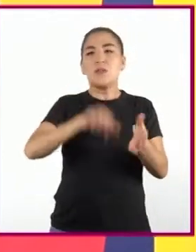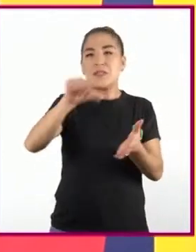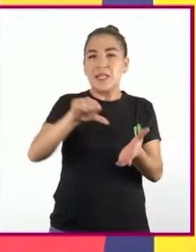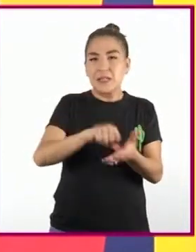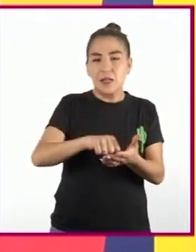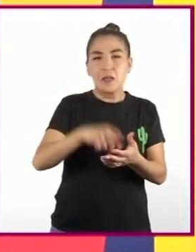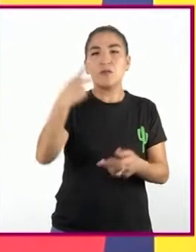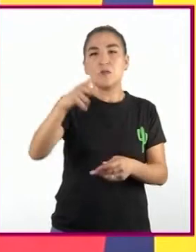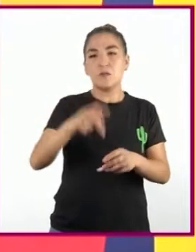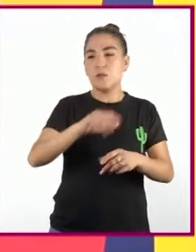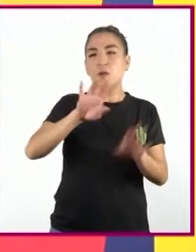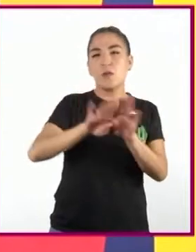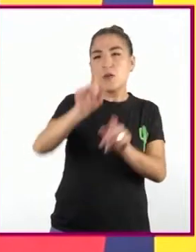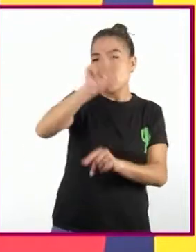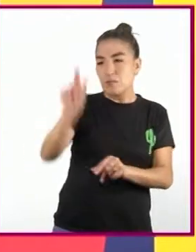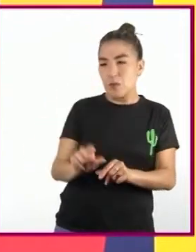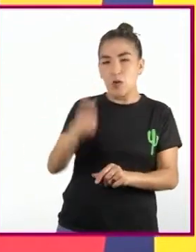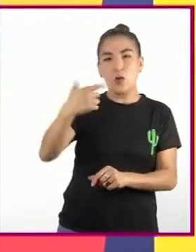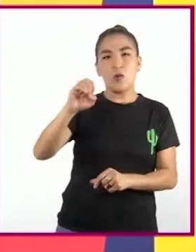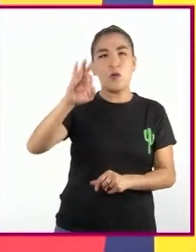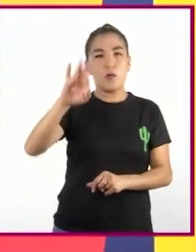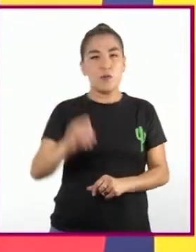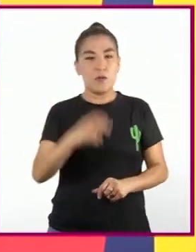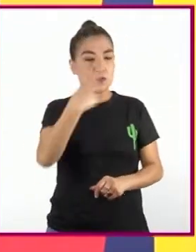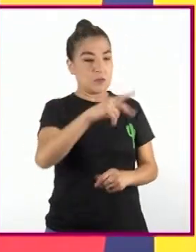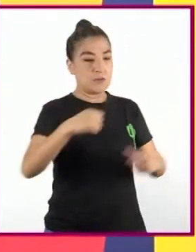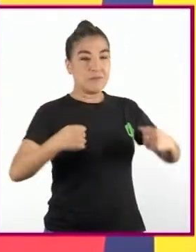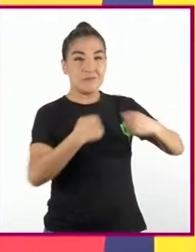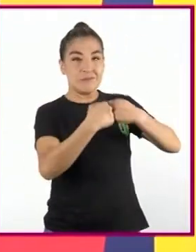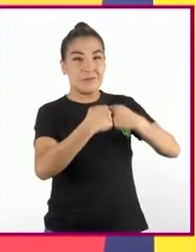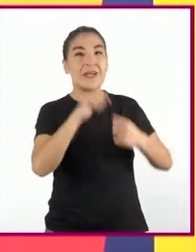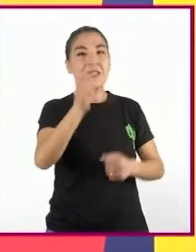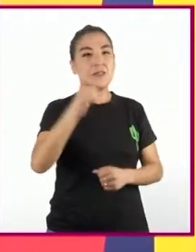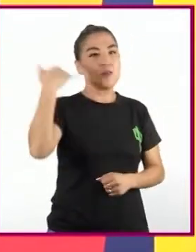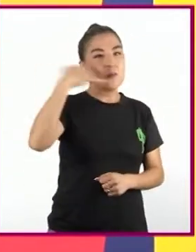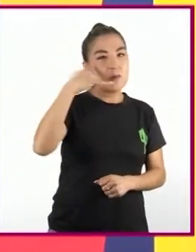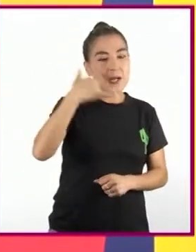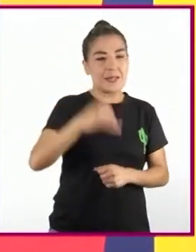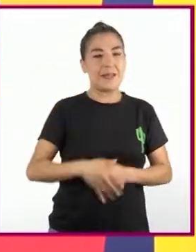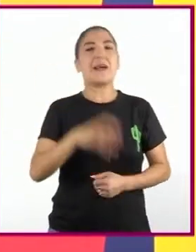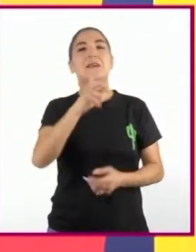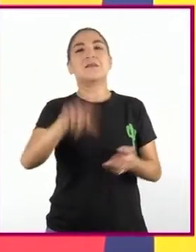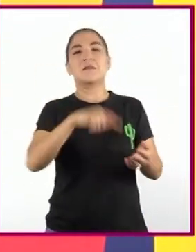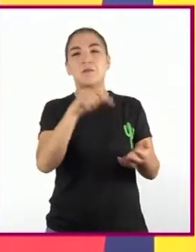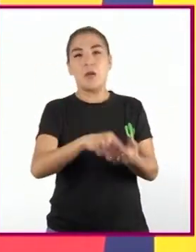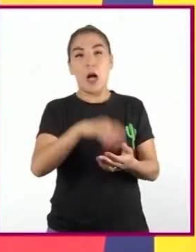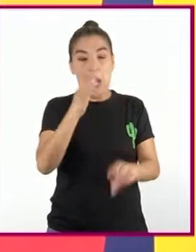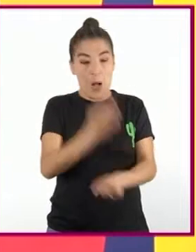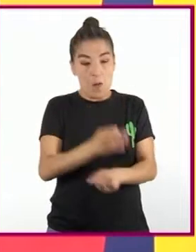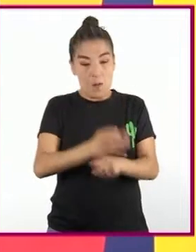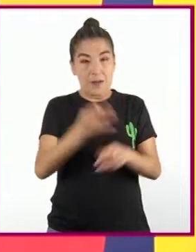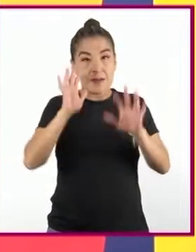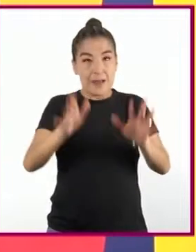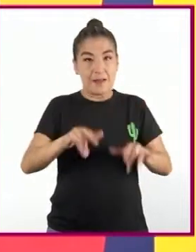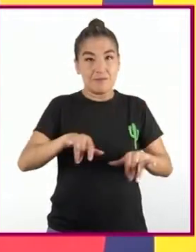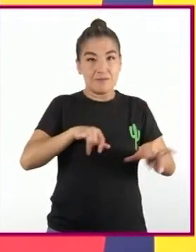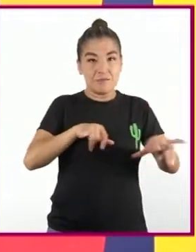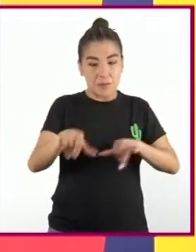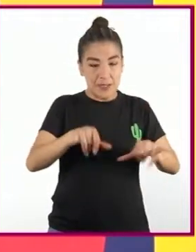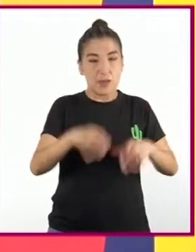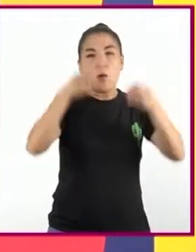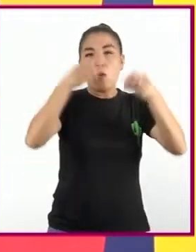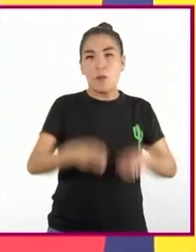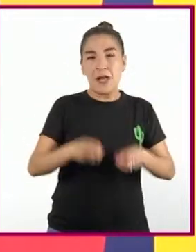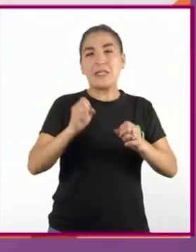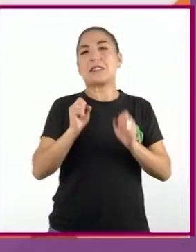costa del Golfo, la península de Yucatán y, probablemente, los territorios que hoy día ocupan